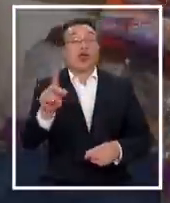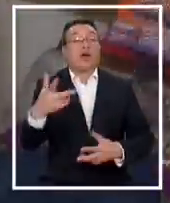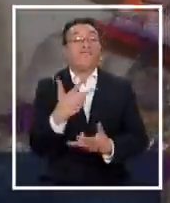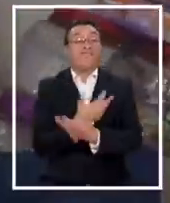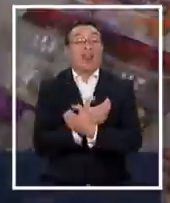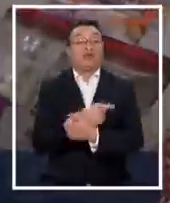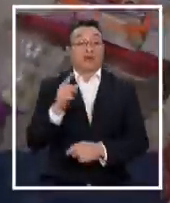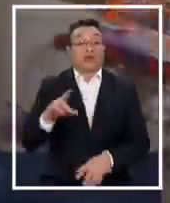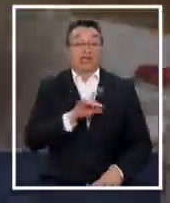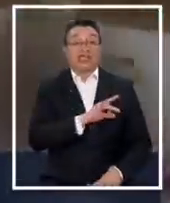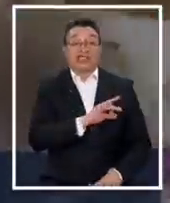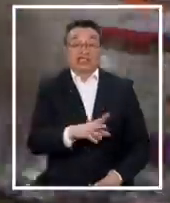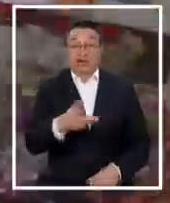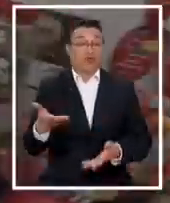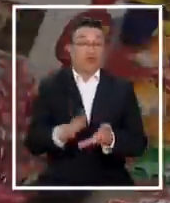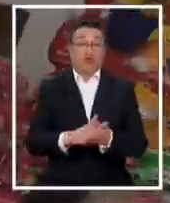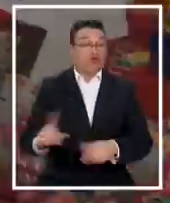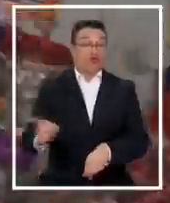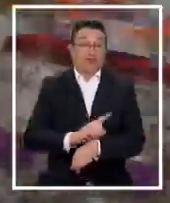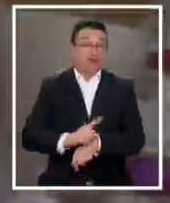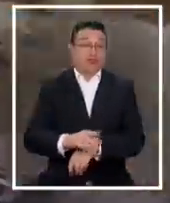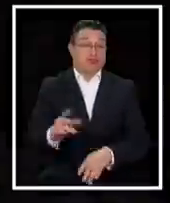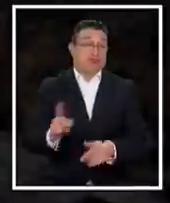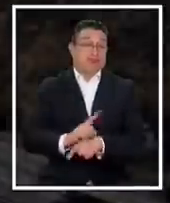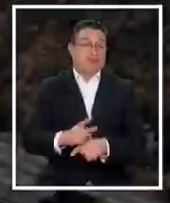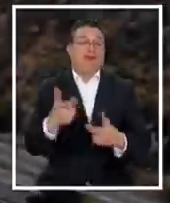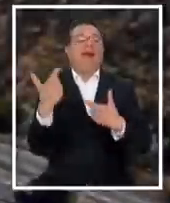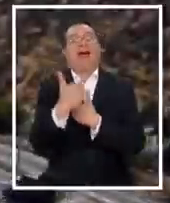venezolanos, los chilenos se mueven al tiro.